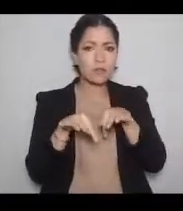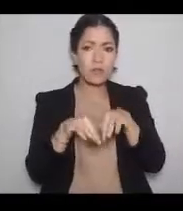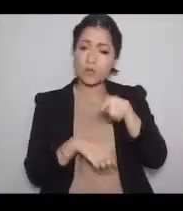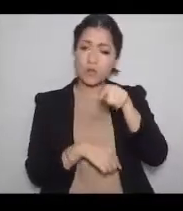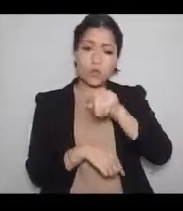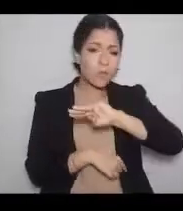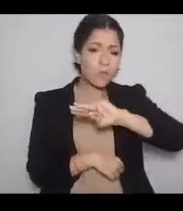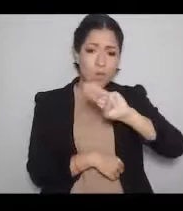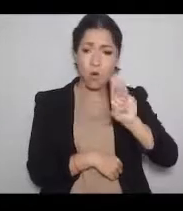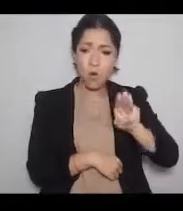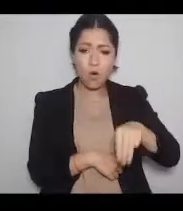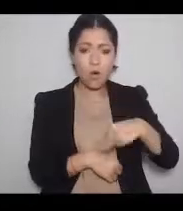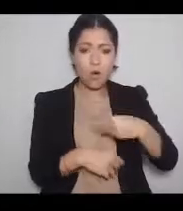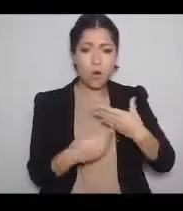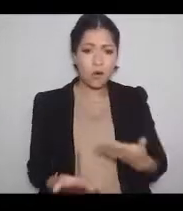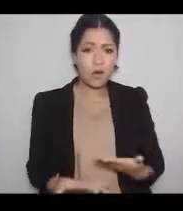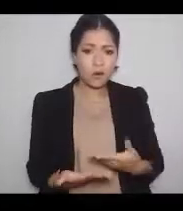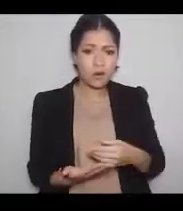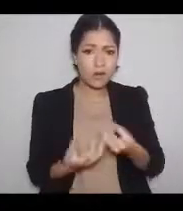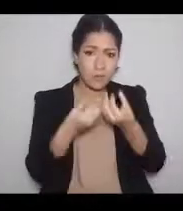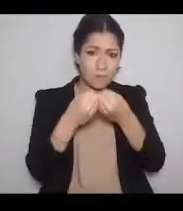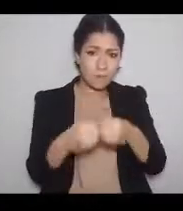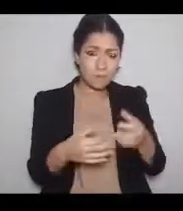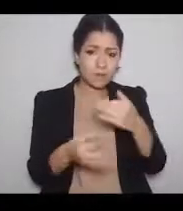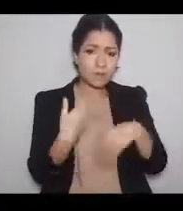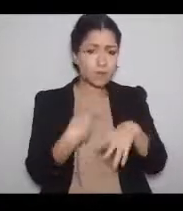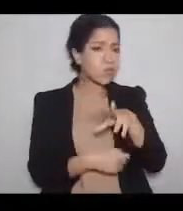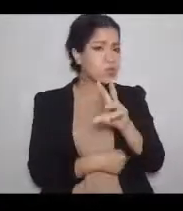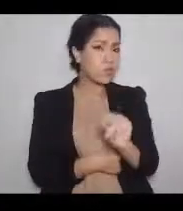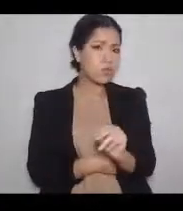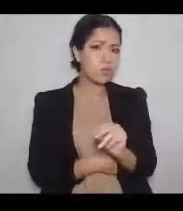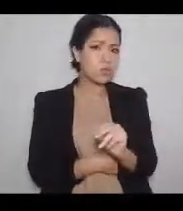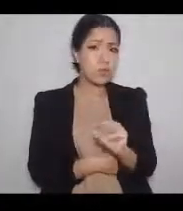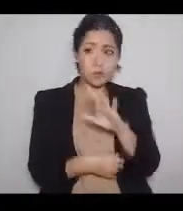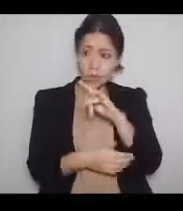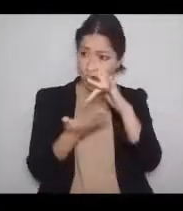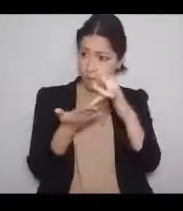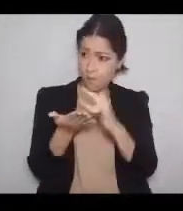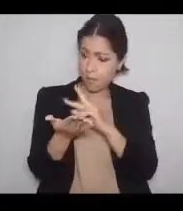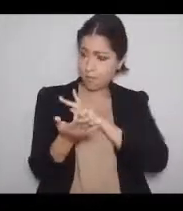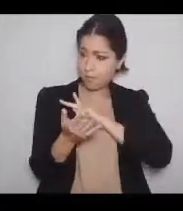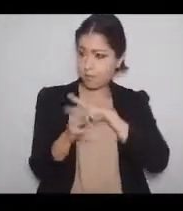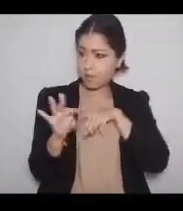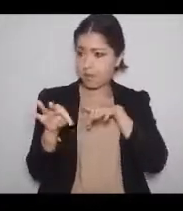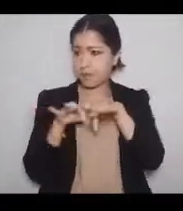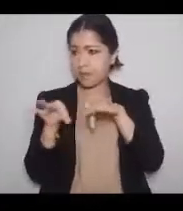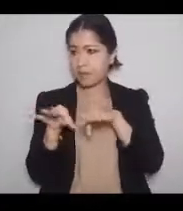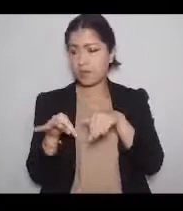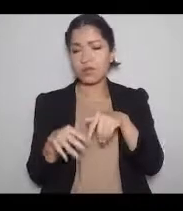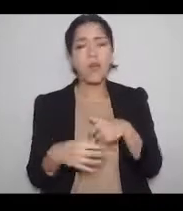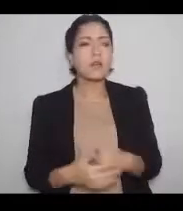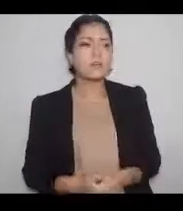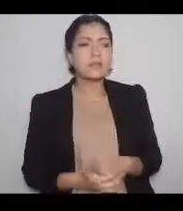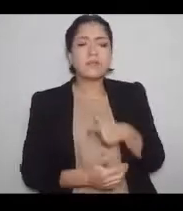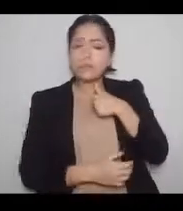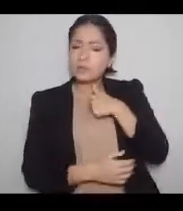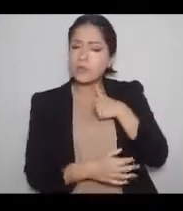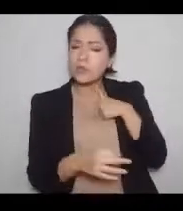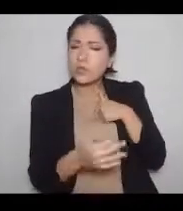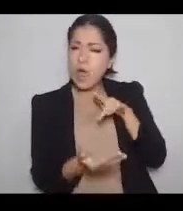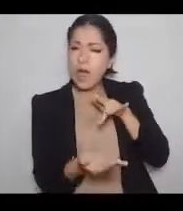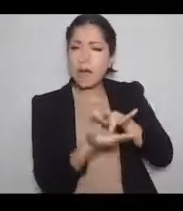Apoyaré la teoría que resulte de tus mediciones. ¡No! ¿Crees que eso me tranquiliza, pastor